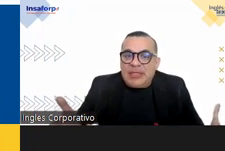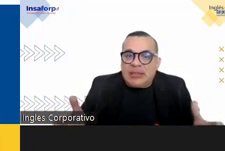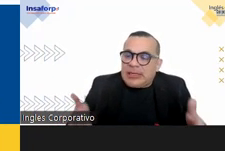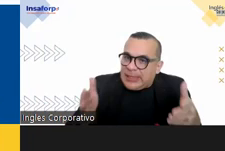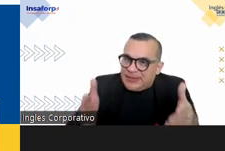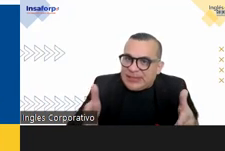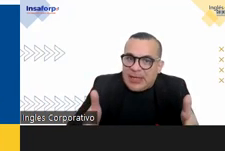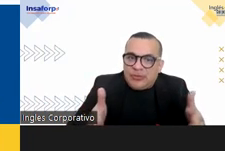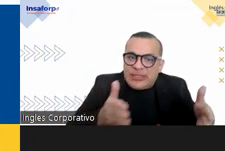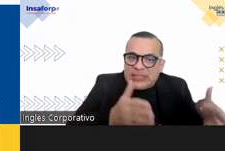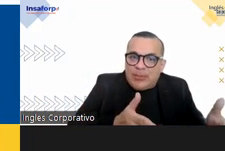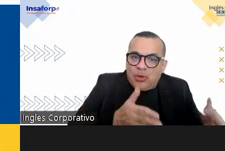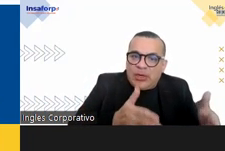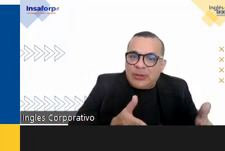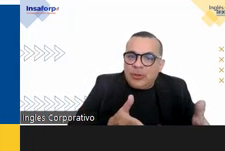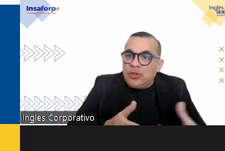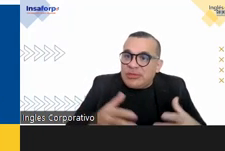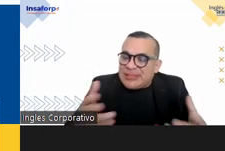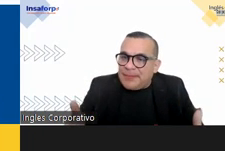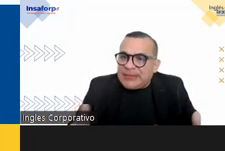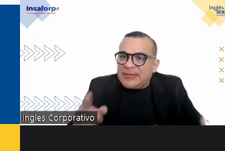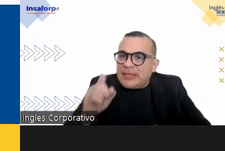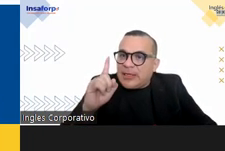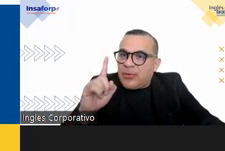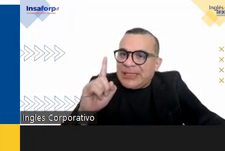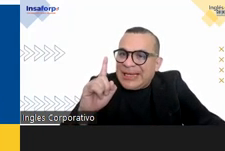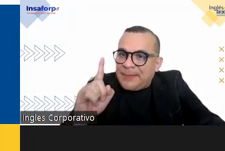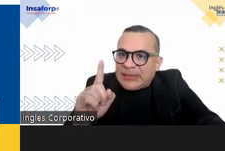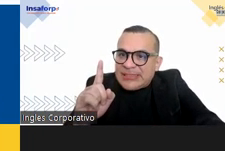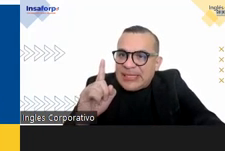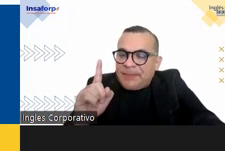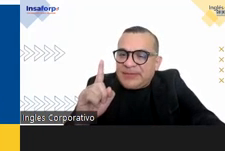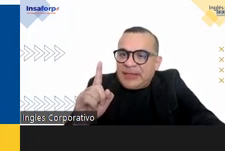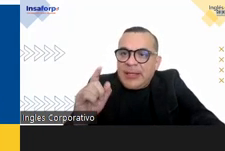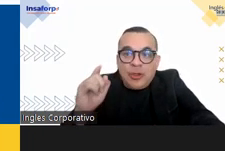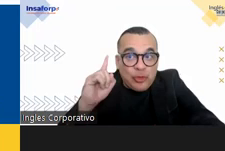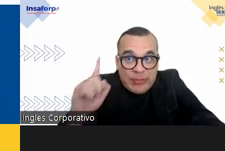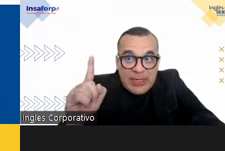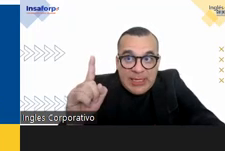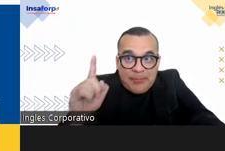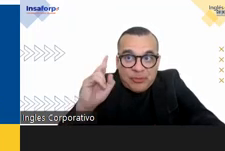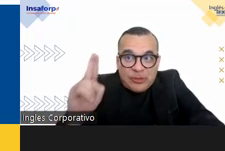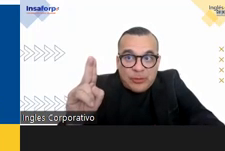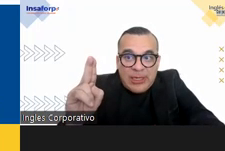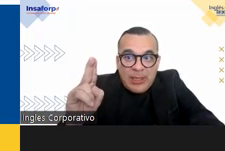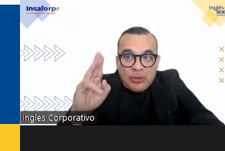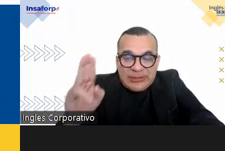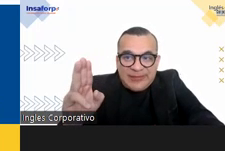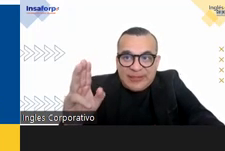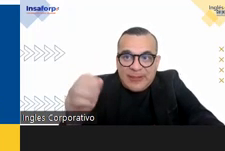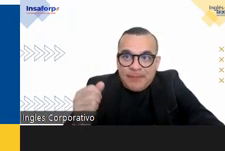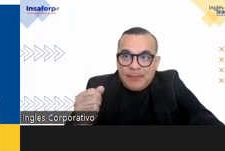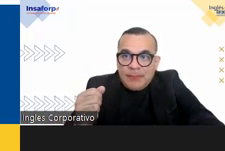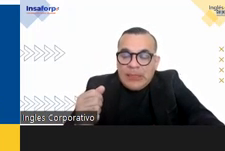lo vamos a medir? Revisamos si estamos logrando nuestras metas. Recuerde que la meta está expresada numérica, porcentual